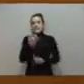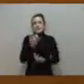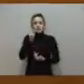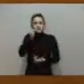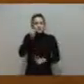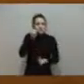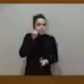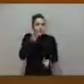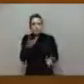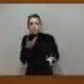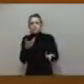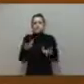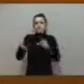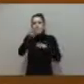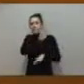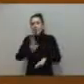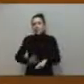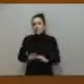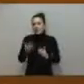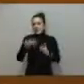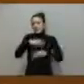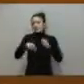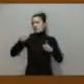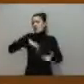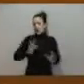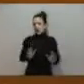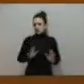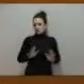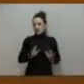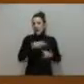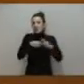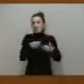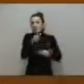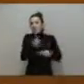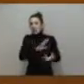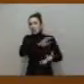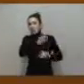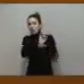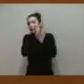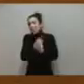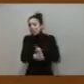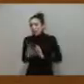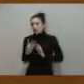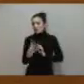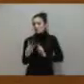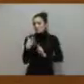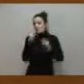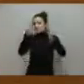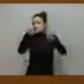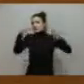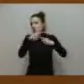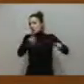que les viene semirrodado, no hay que darle más que una vueltina con un buen título cada cuatro años y a dejarlo rodar.